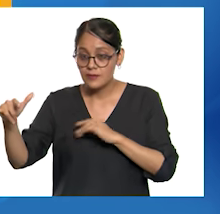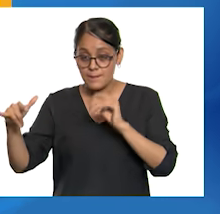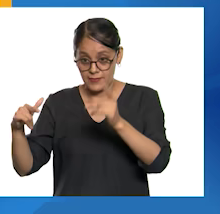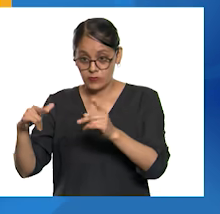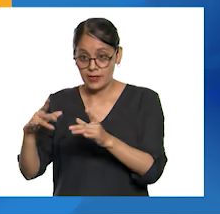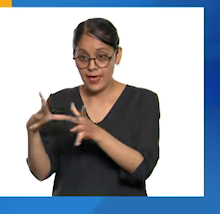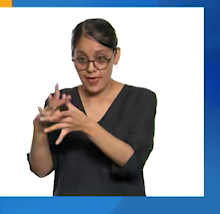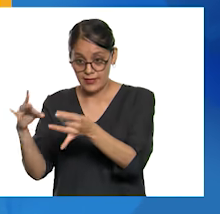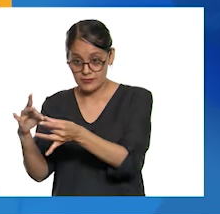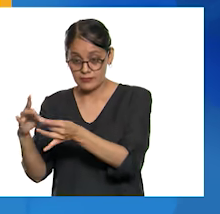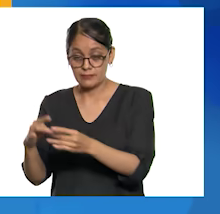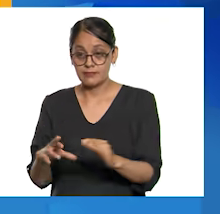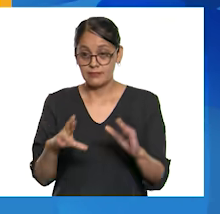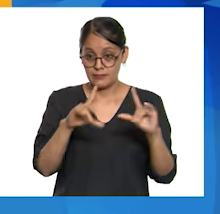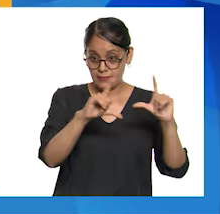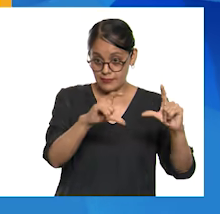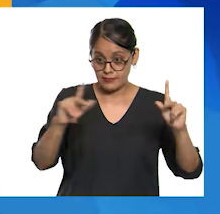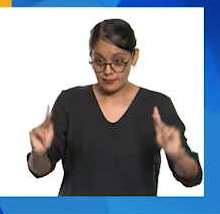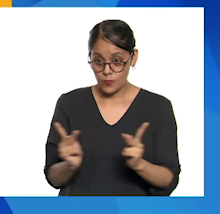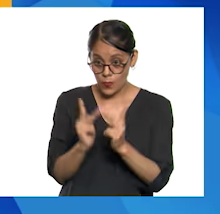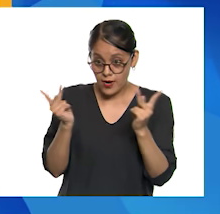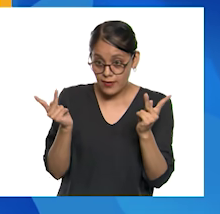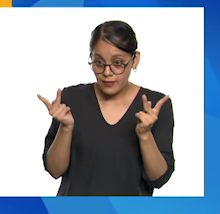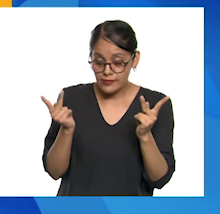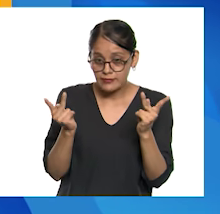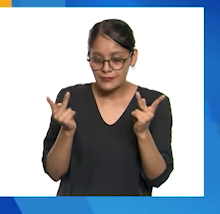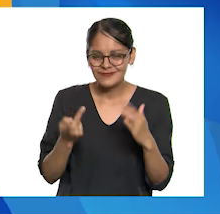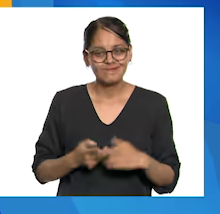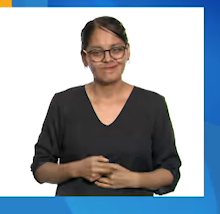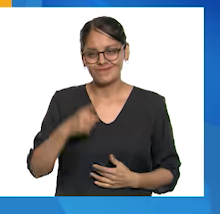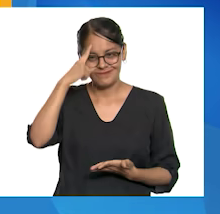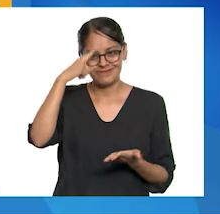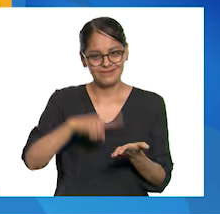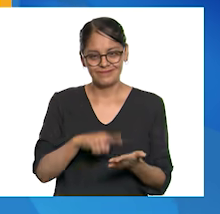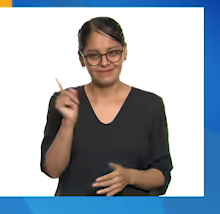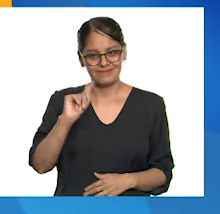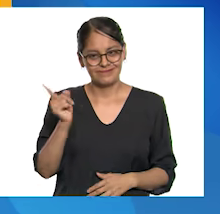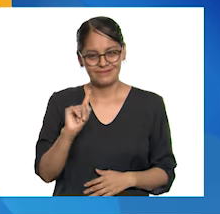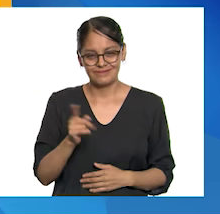dos corresponden a un par? Creo que no.